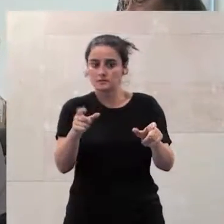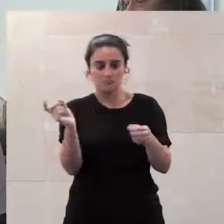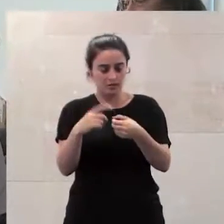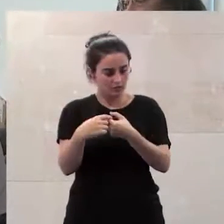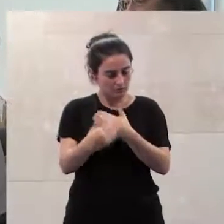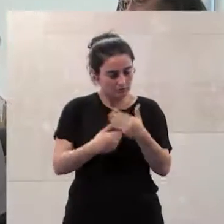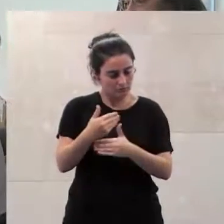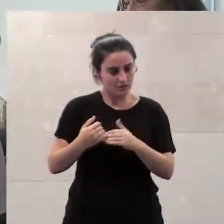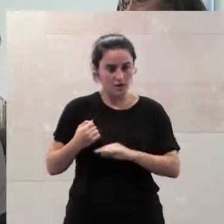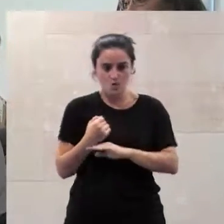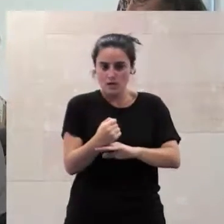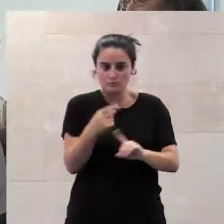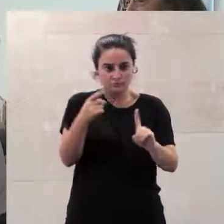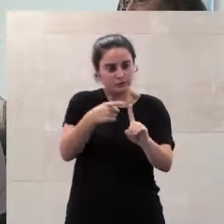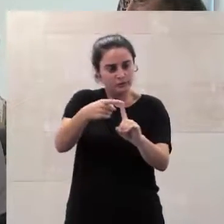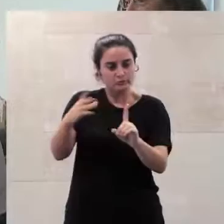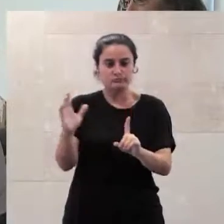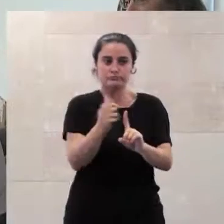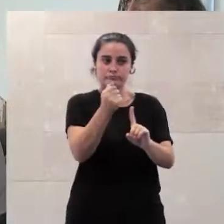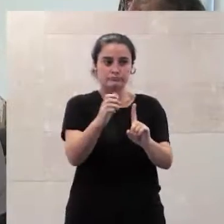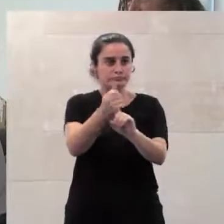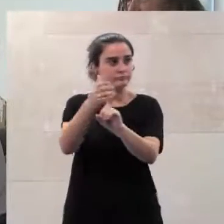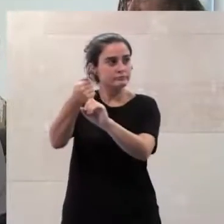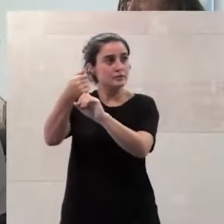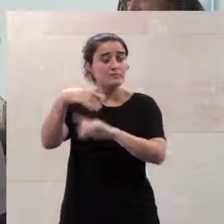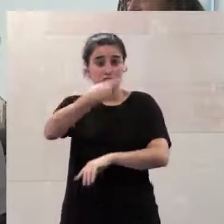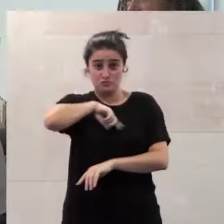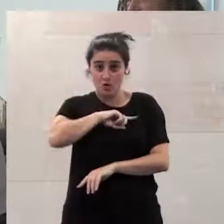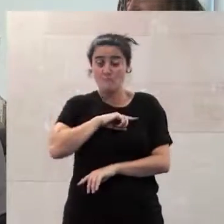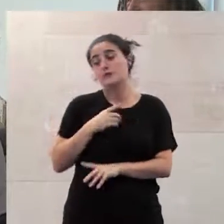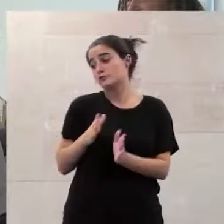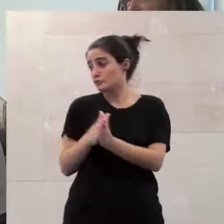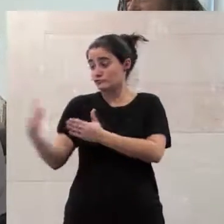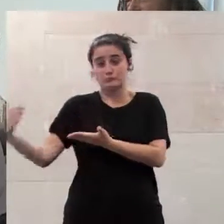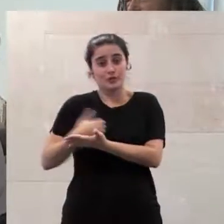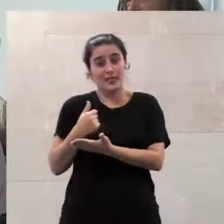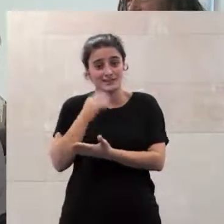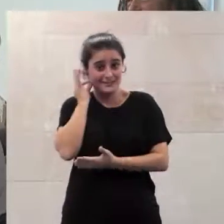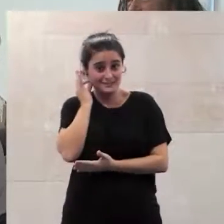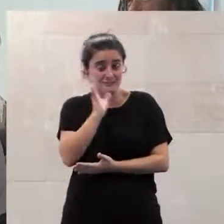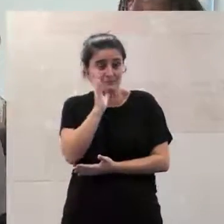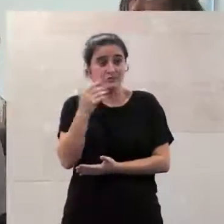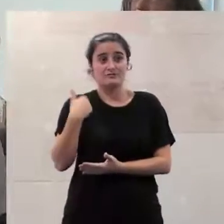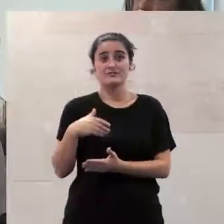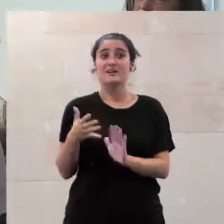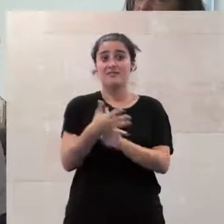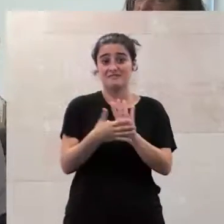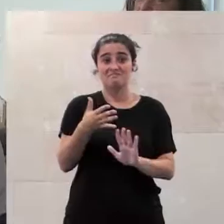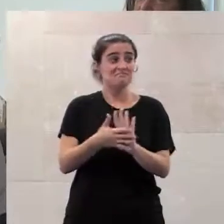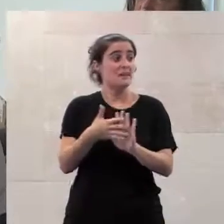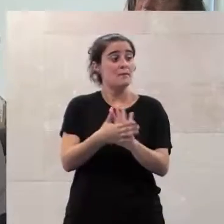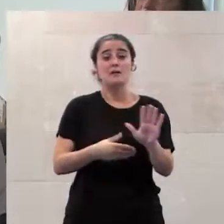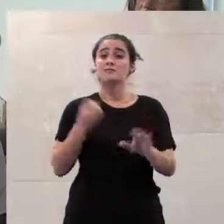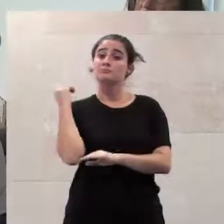procesos a conseguir sus objetivos. Y bueno, para eso estoy yo, pero para eso estamos todas. porque como también se han comentado aquí varias